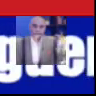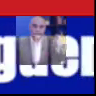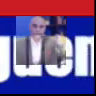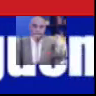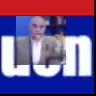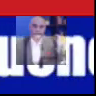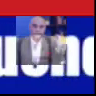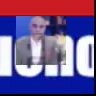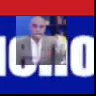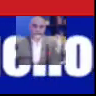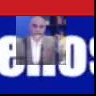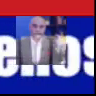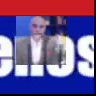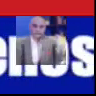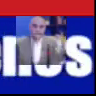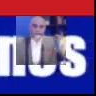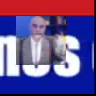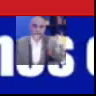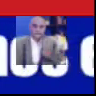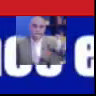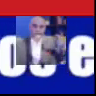ojo, querido Vicente.